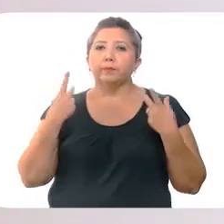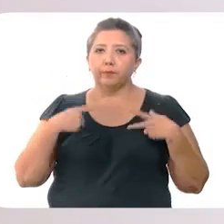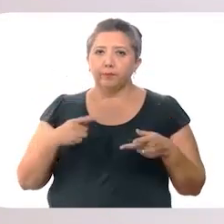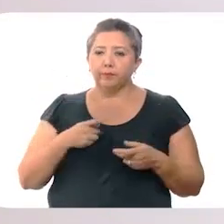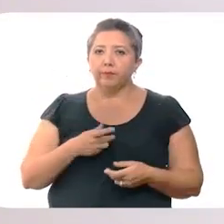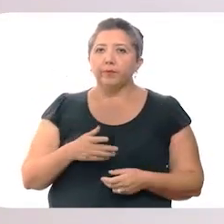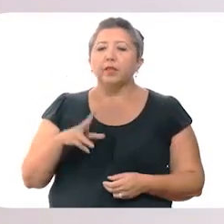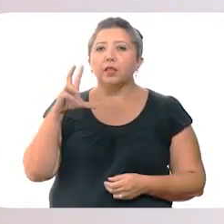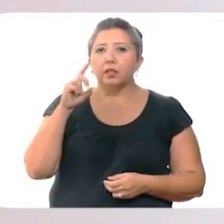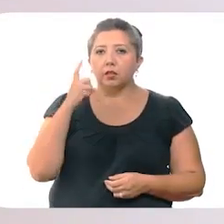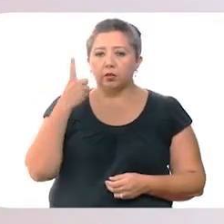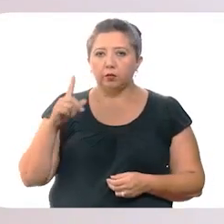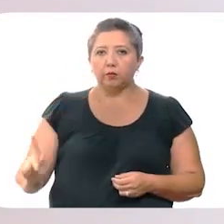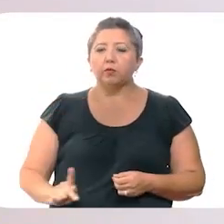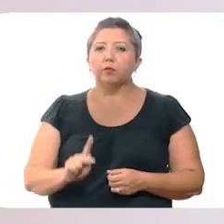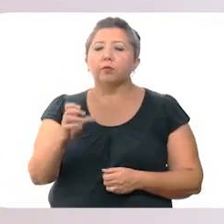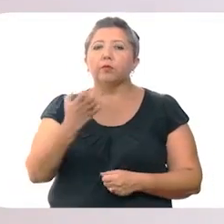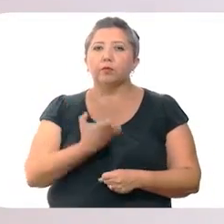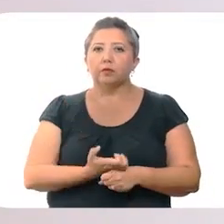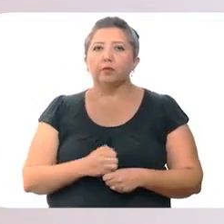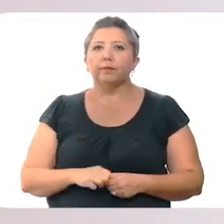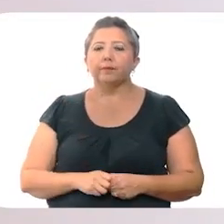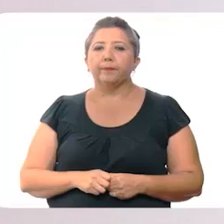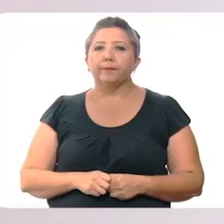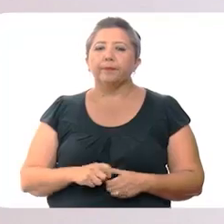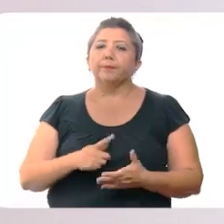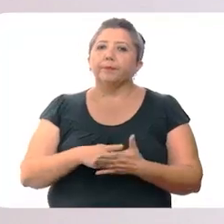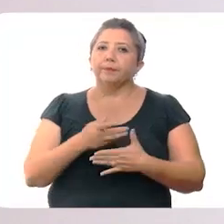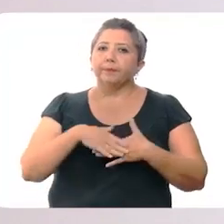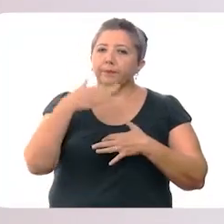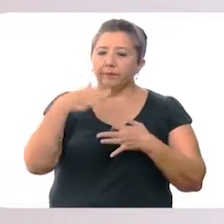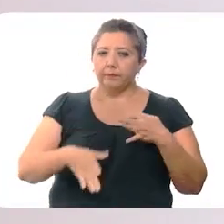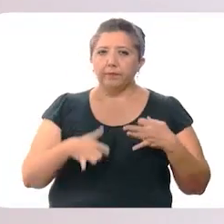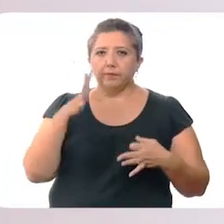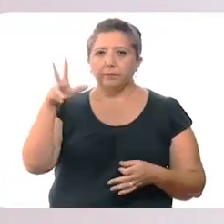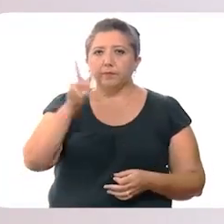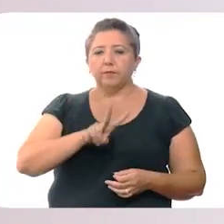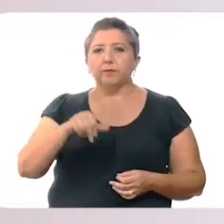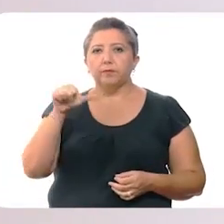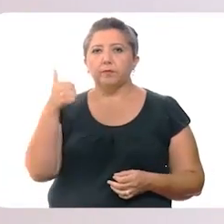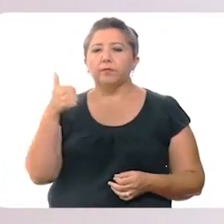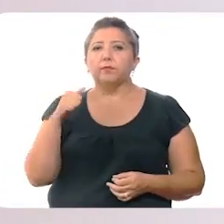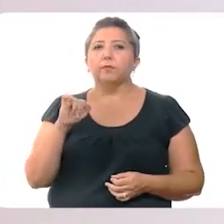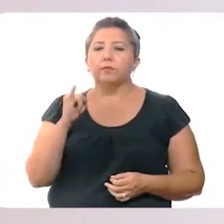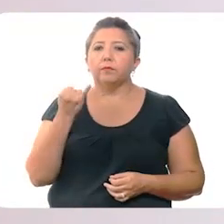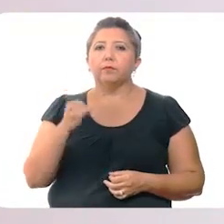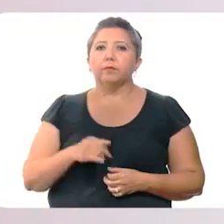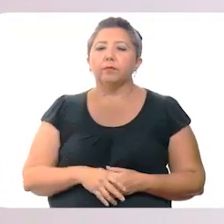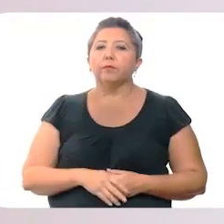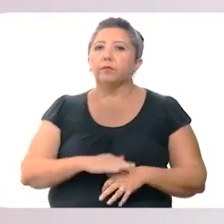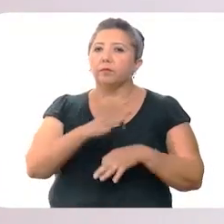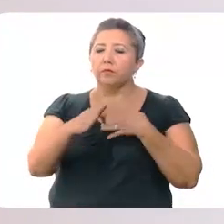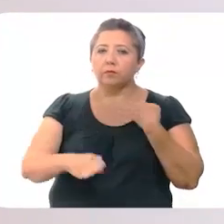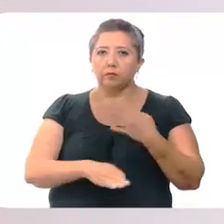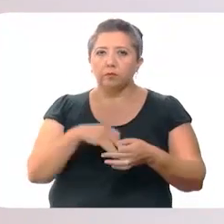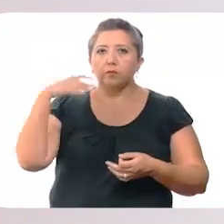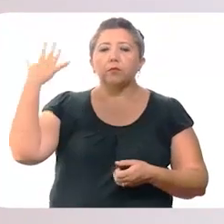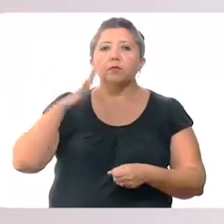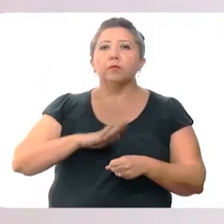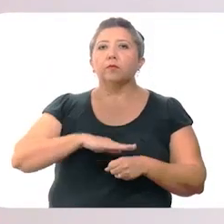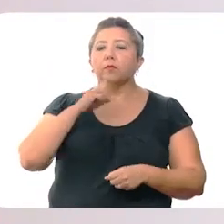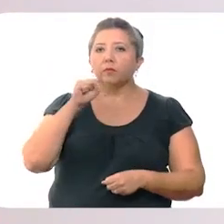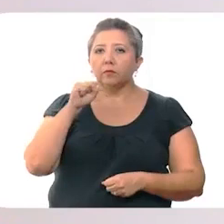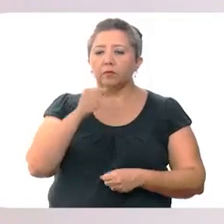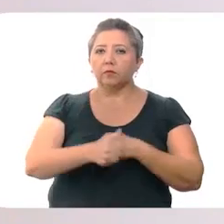población en 31 municipios del estado. El proceso concluirá el viernes 11 de junio. Todos los adultos mayores